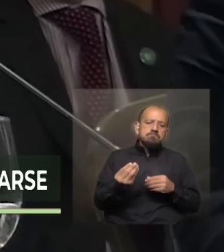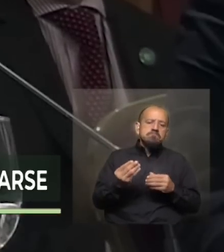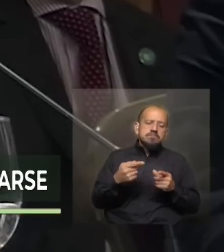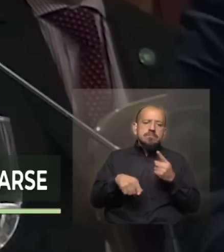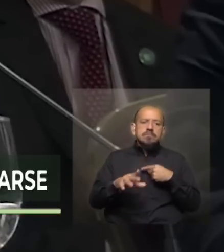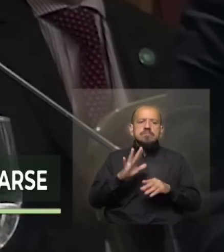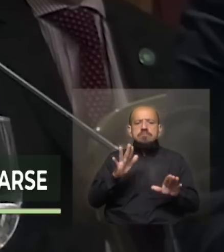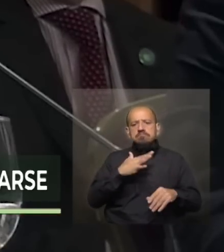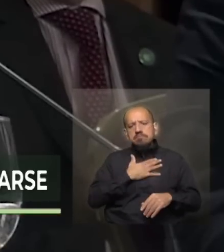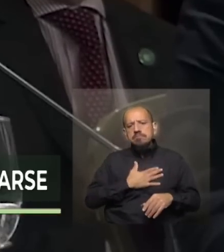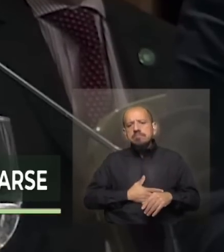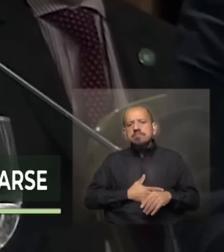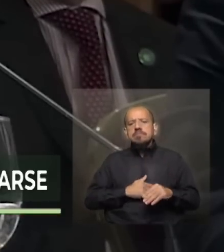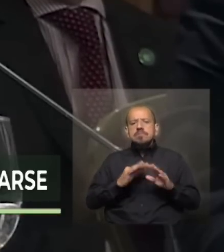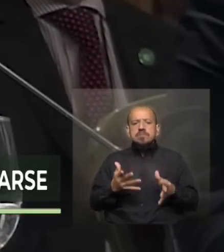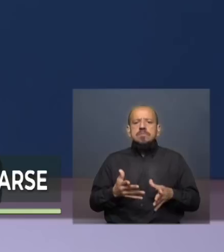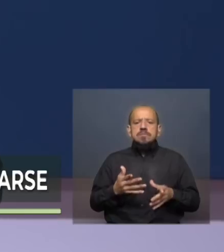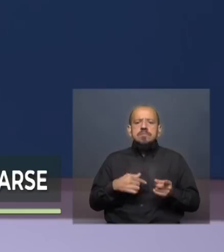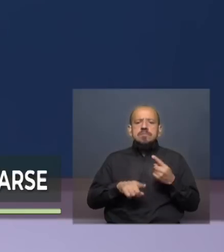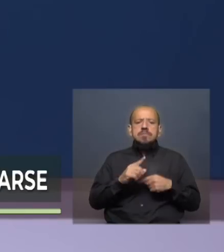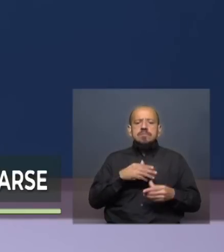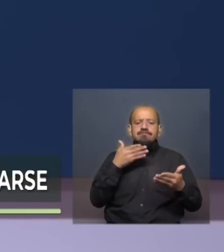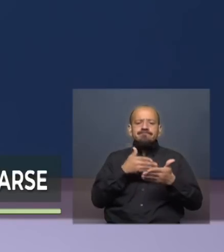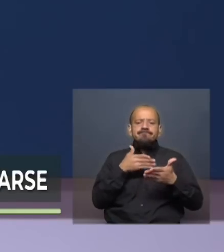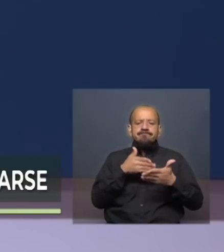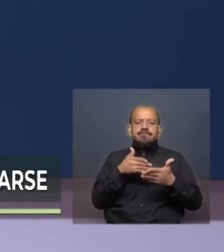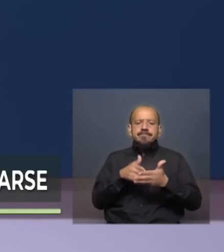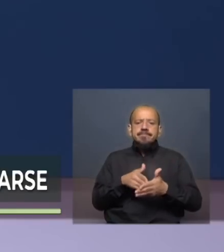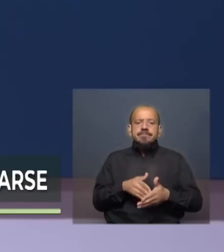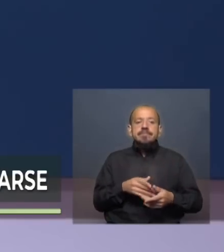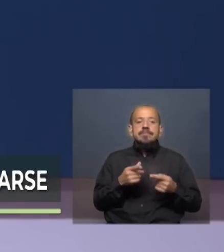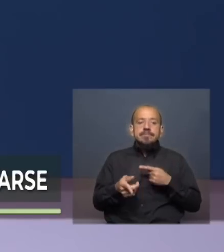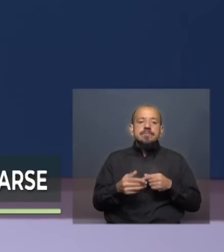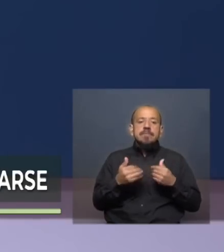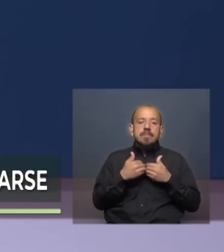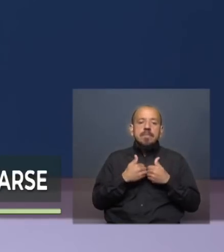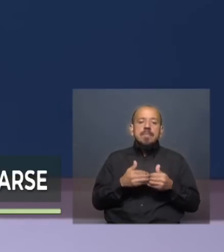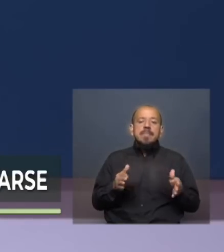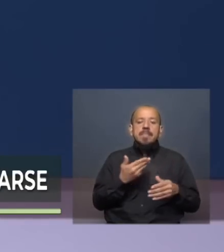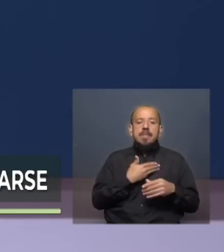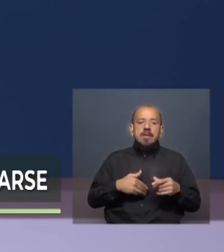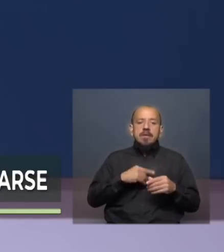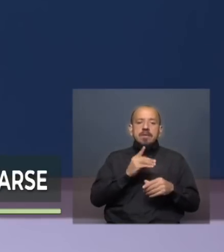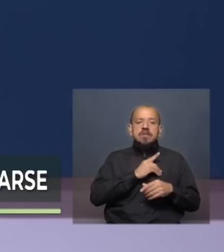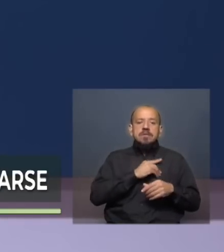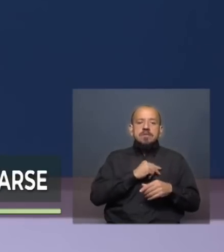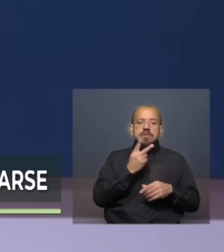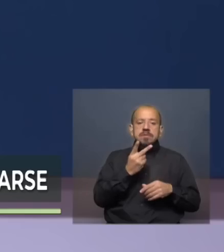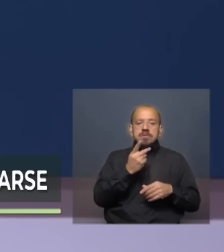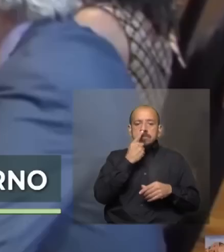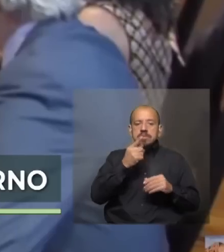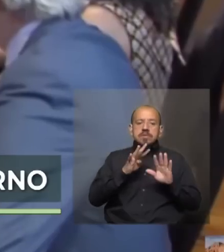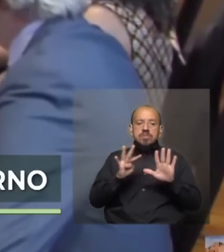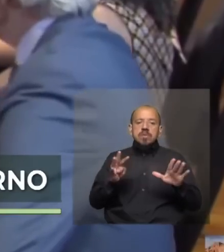tranquilidad de haber hecho todo lo posible a pesar de los obstáculos que tuvo que sortear desde que comenzó a gobernar en diciembre de 2019